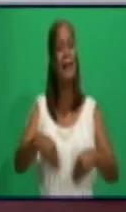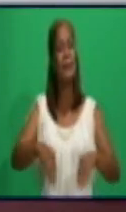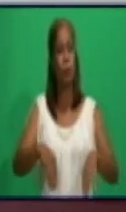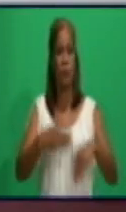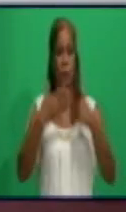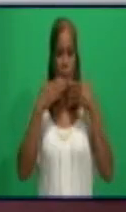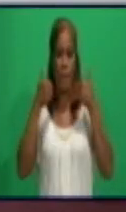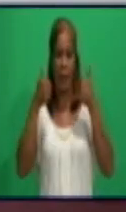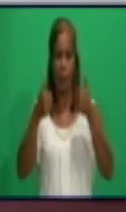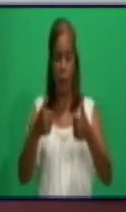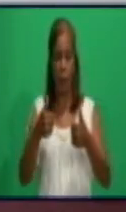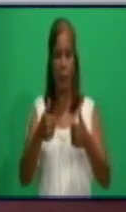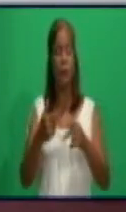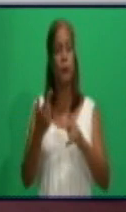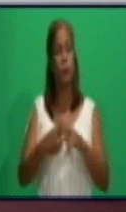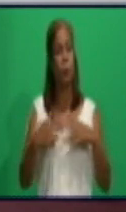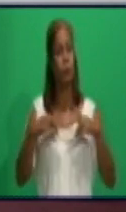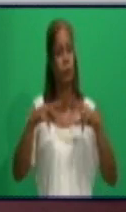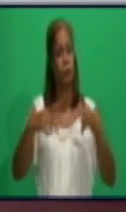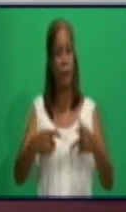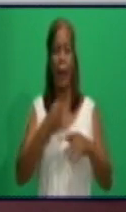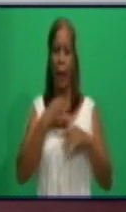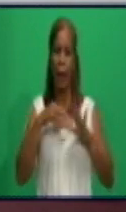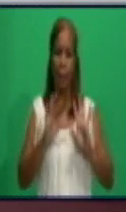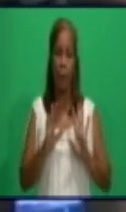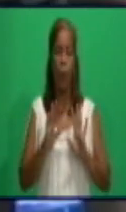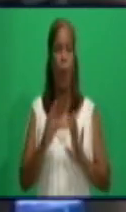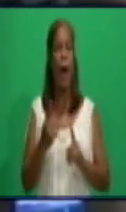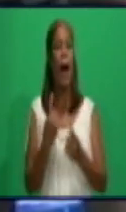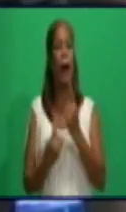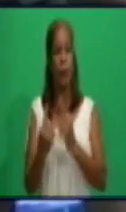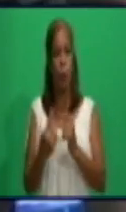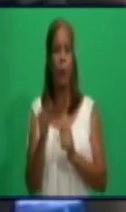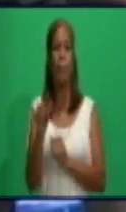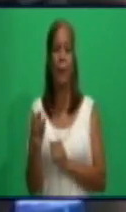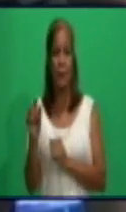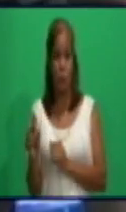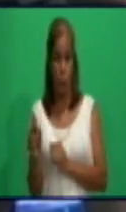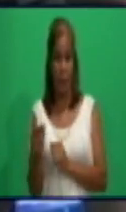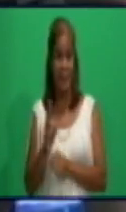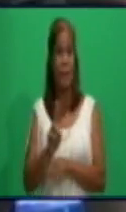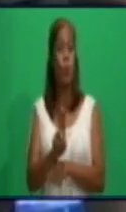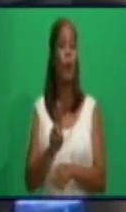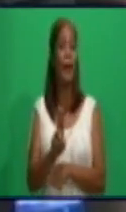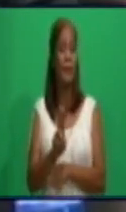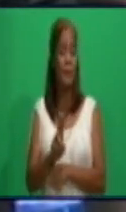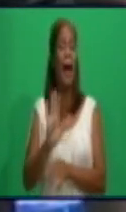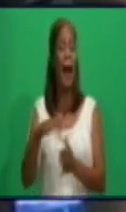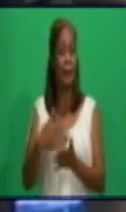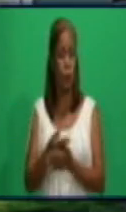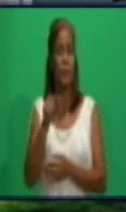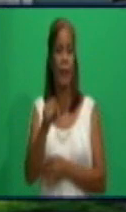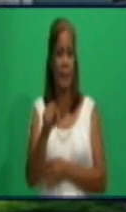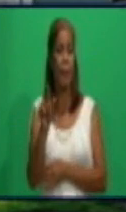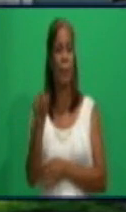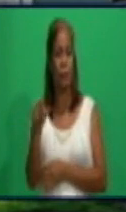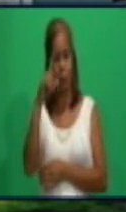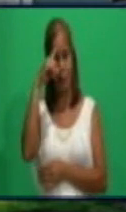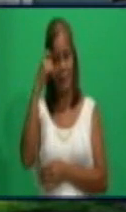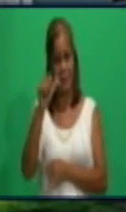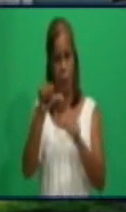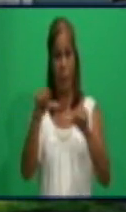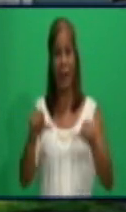repito, solamente aquellos que comprometan la vida de forma inmediata recibirán tratamiento quirúrgico. Gracias, doctor, por toda